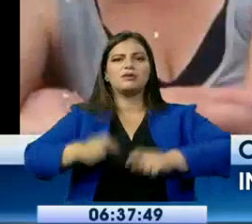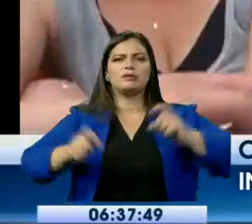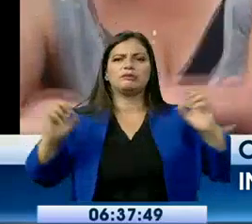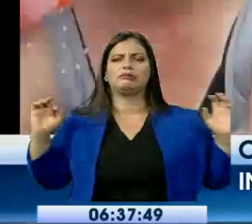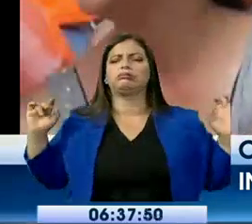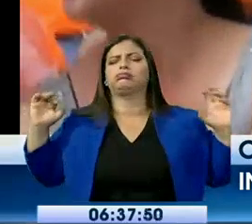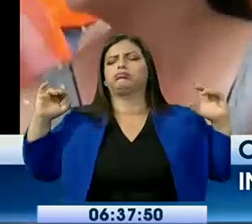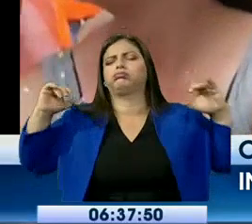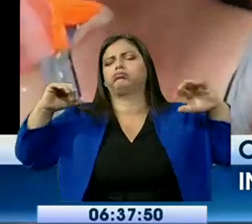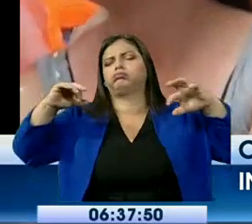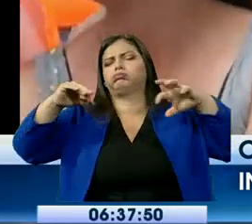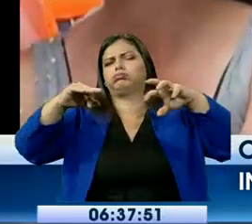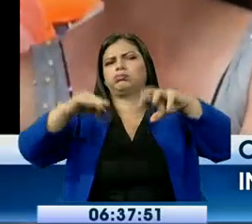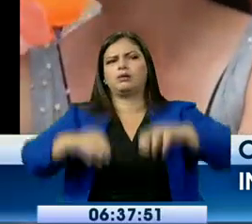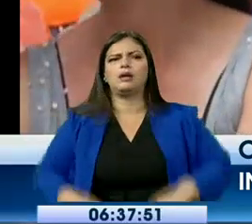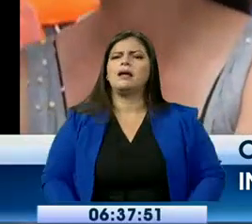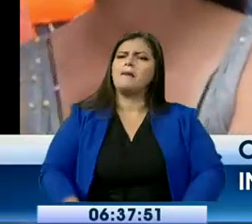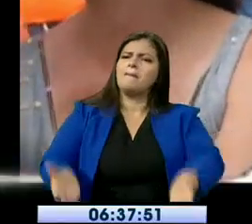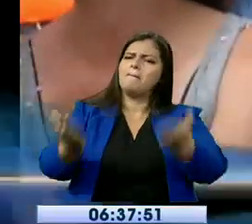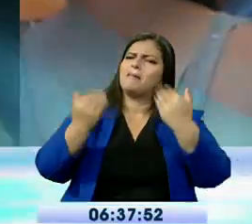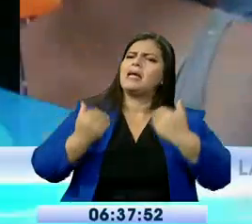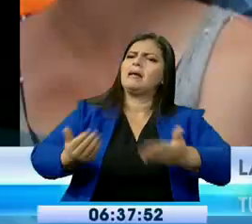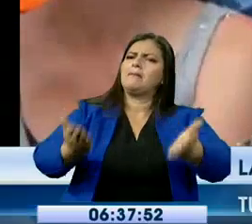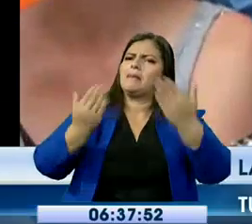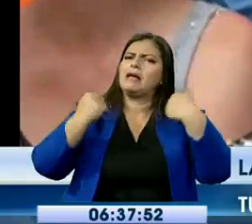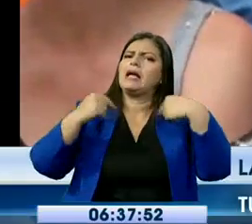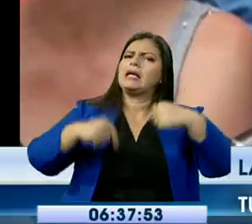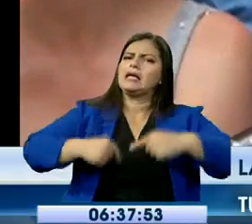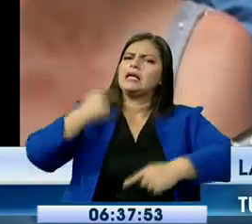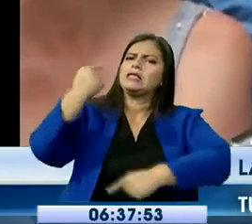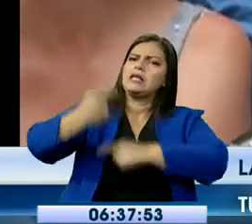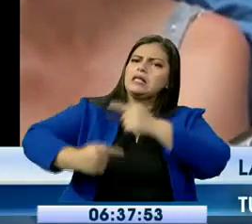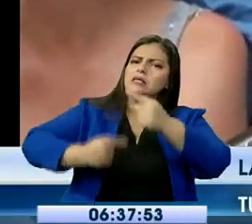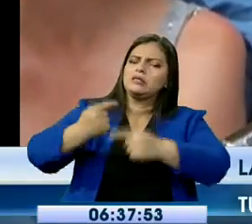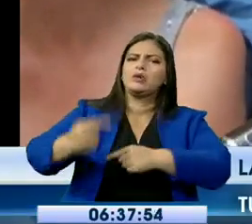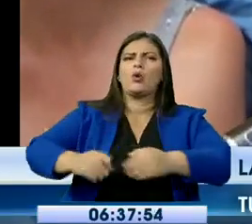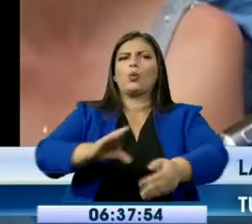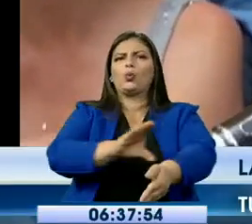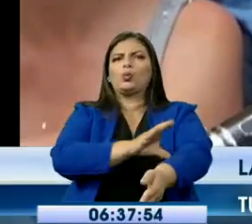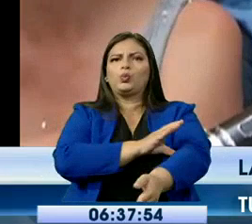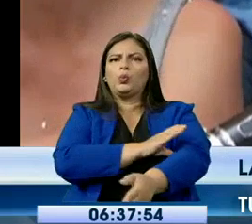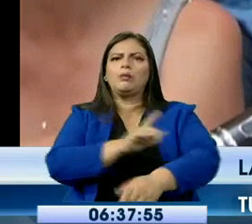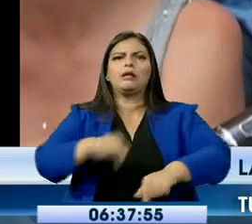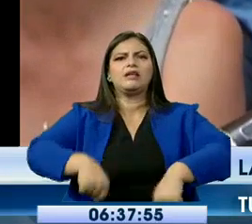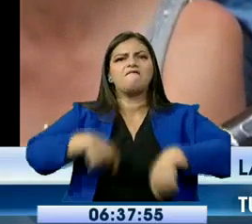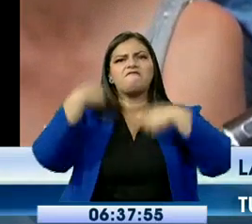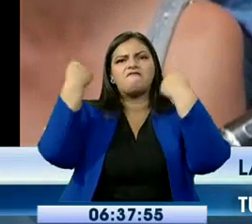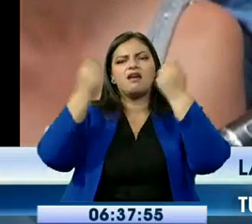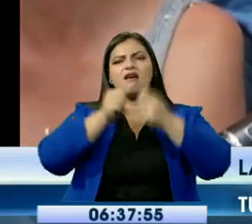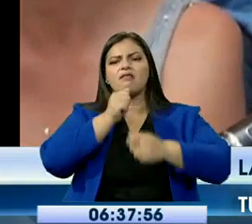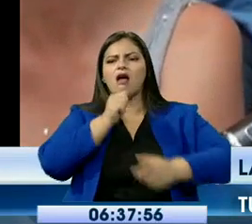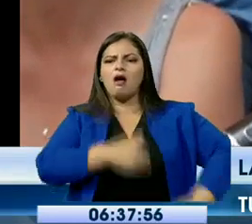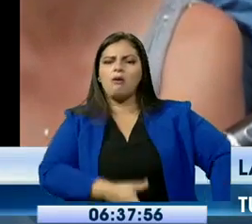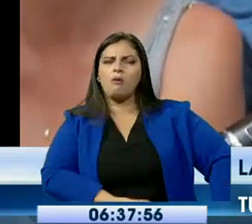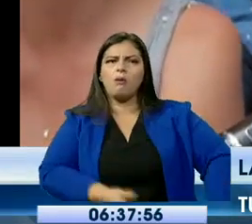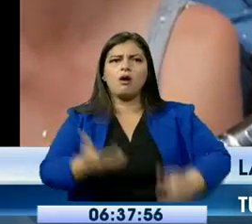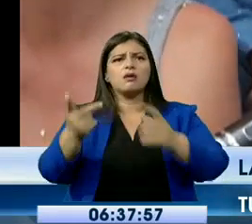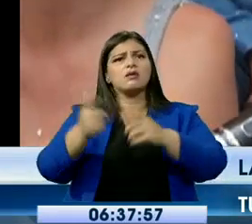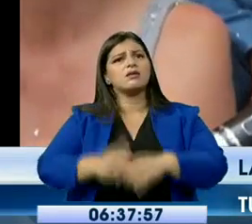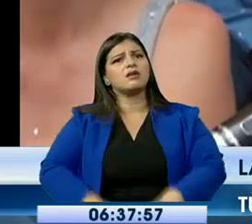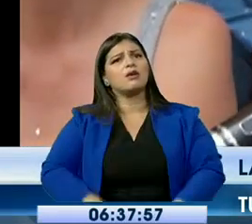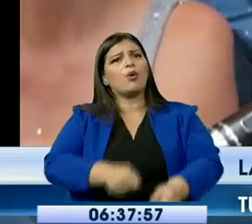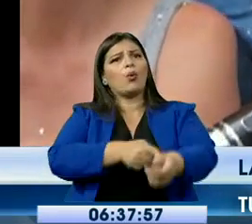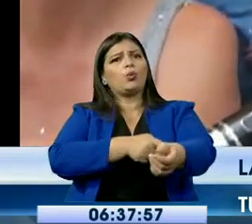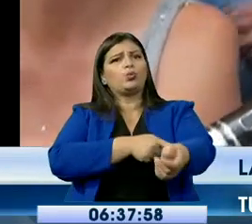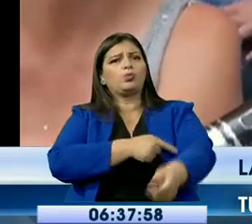Que sigan viniendo acá al carnaval porque es una tradición que no se pierde y es la tradición más bonita que tenemos los ecuatorianos, y